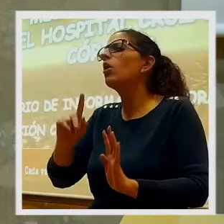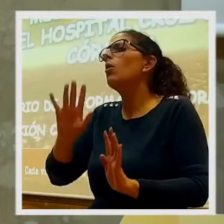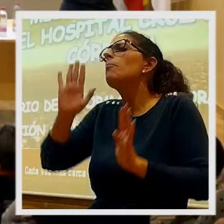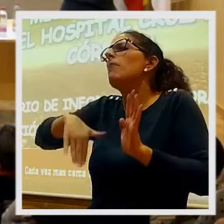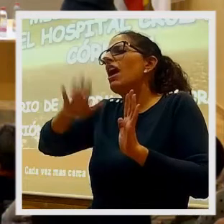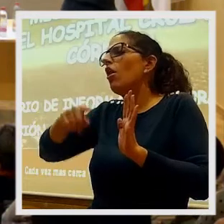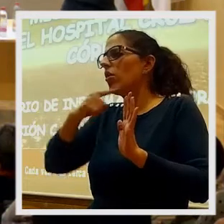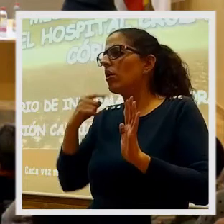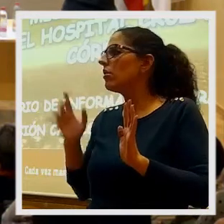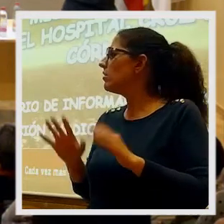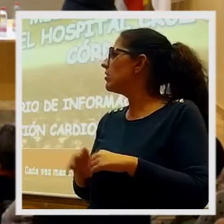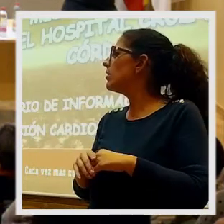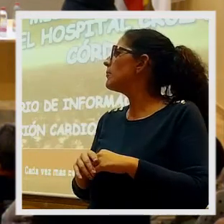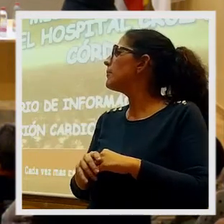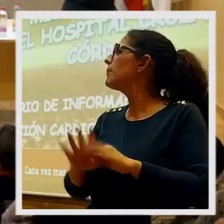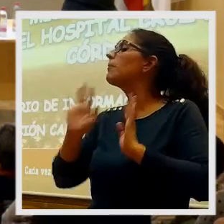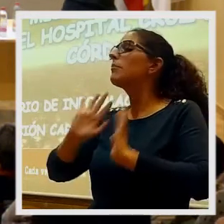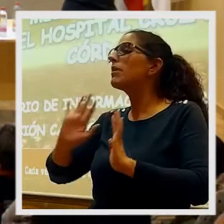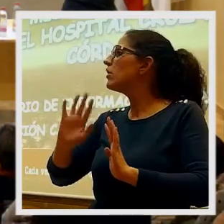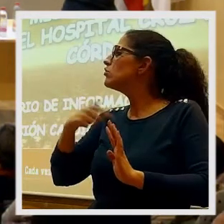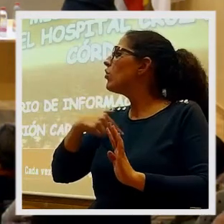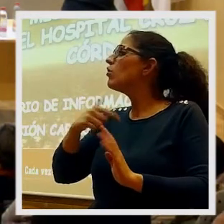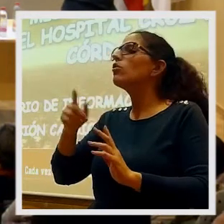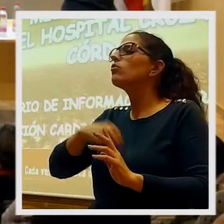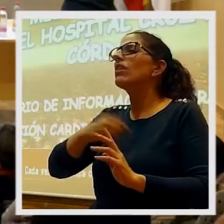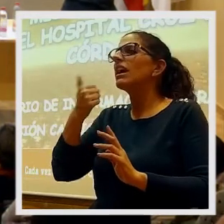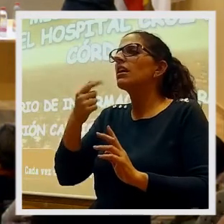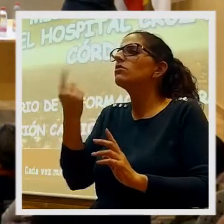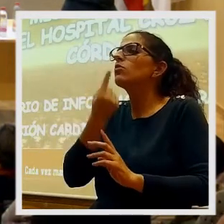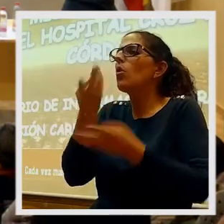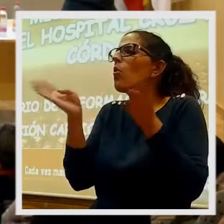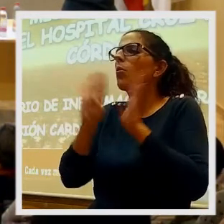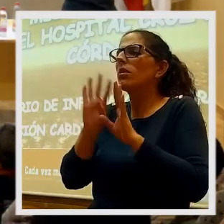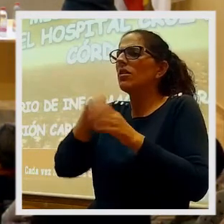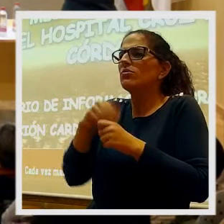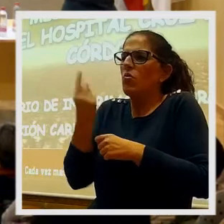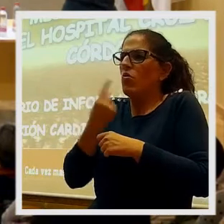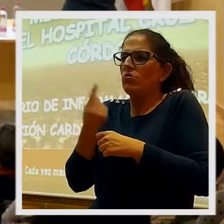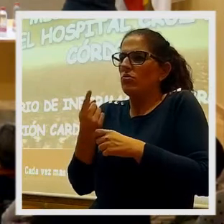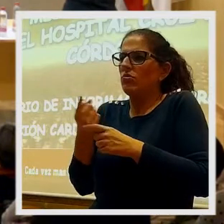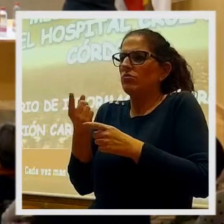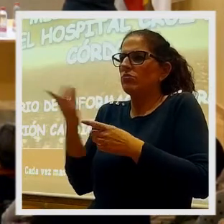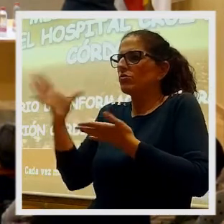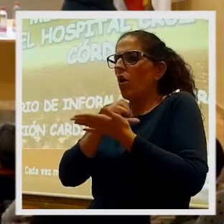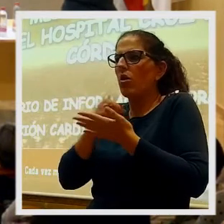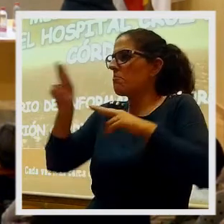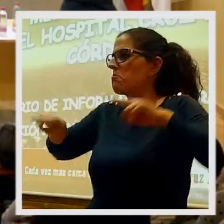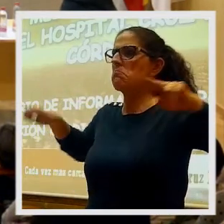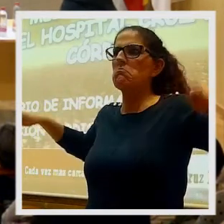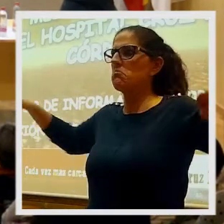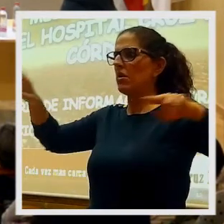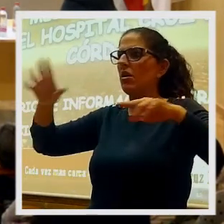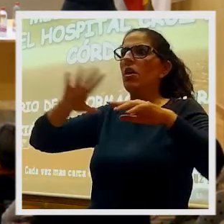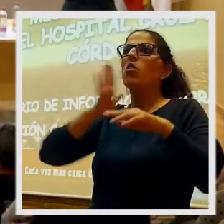soportable. Ahora, lo que yo llevaba realmente mal es la soledad de la UCI. Todos los pacientes allí alrededor mía